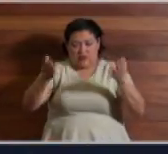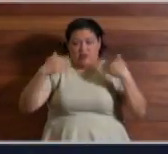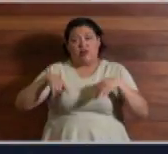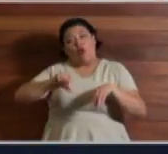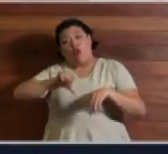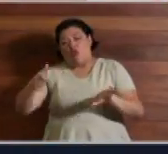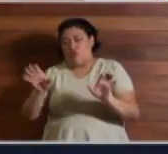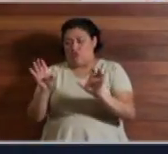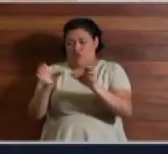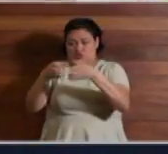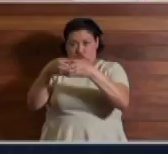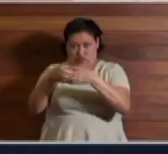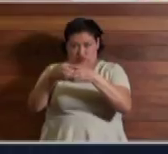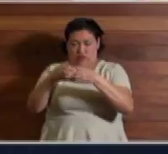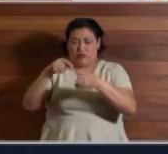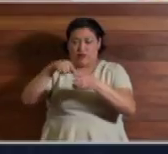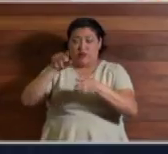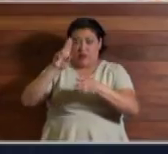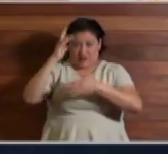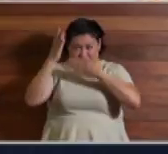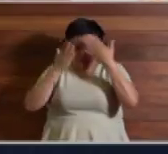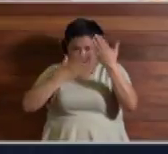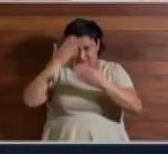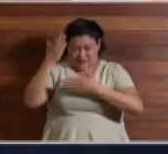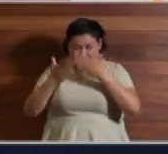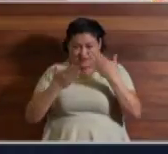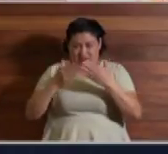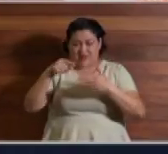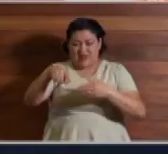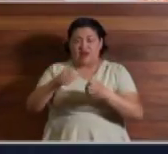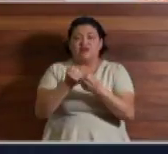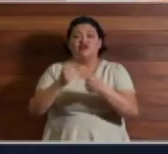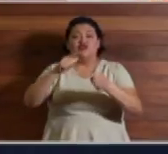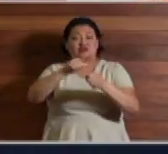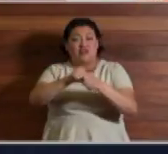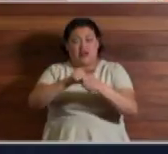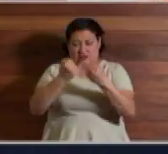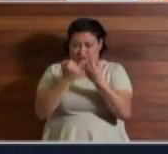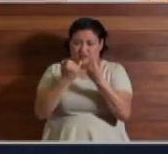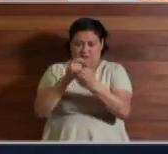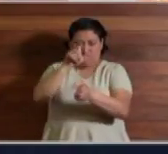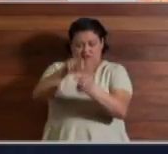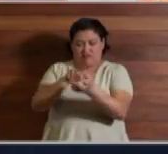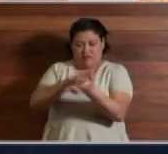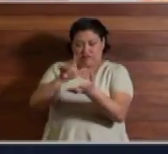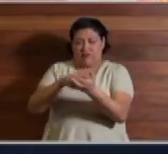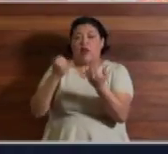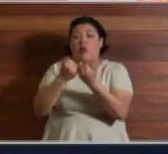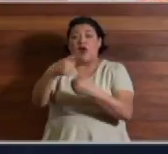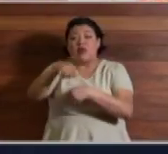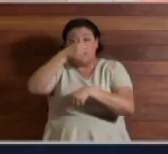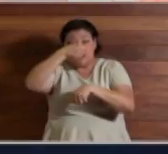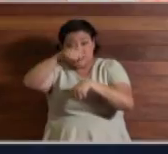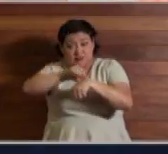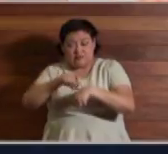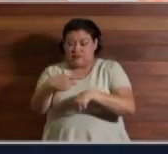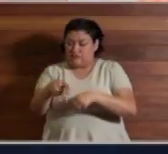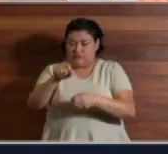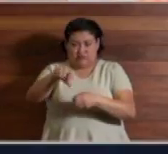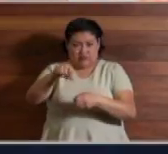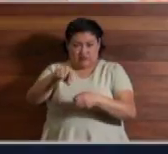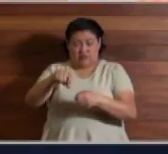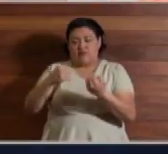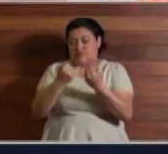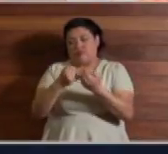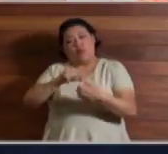Comité Directivo del Seminario Universitario de la Cuestión Social y secretario técnico del mismo. Asimismo, es